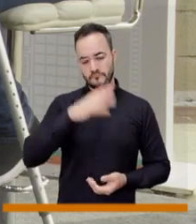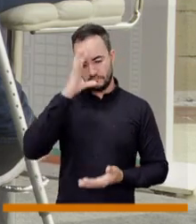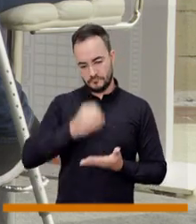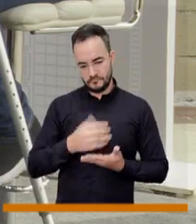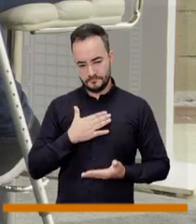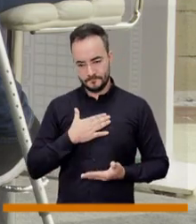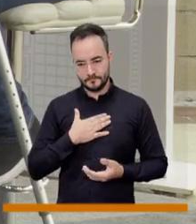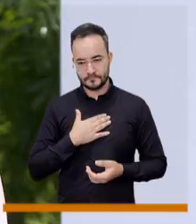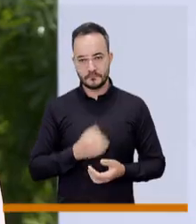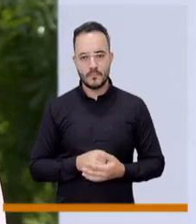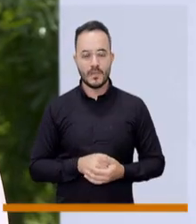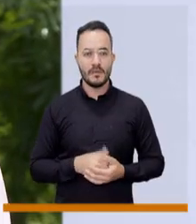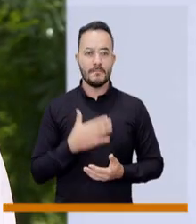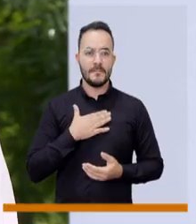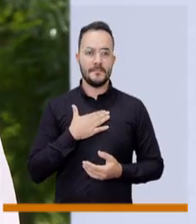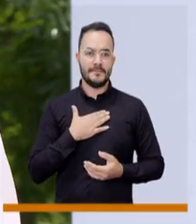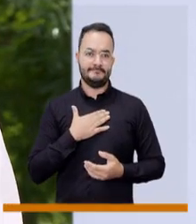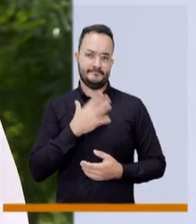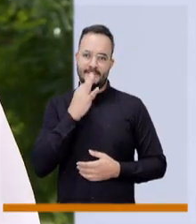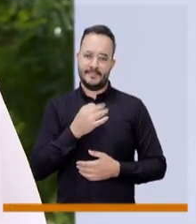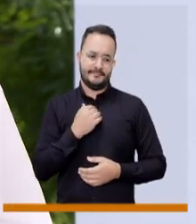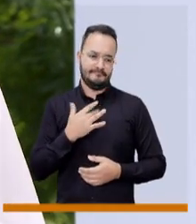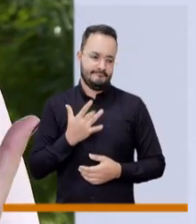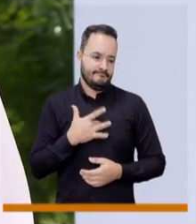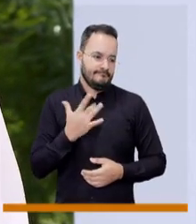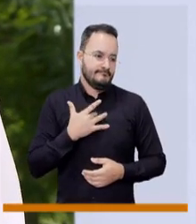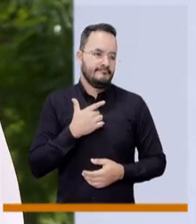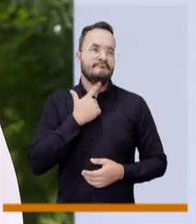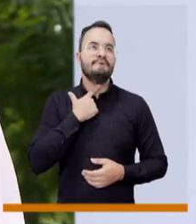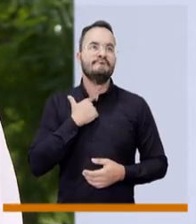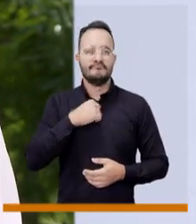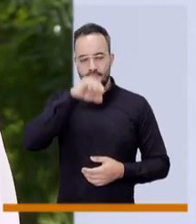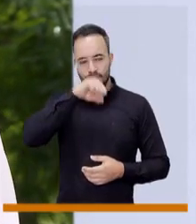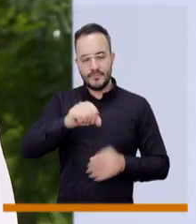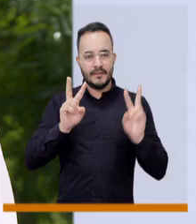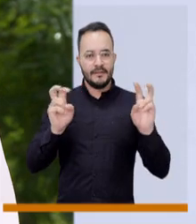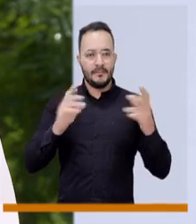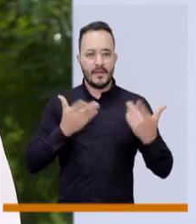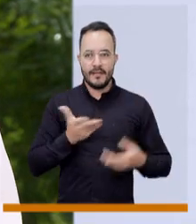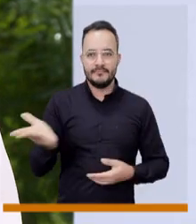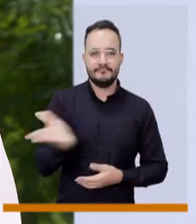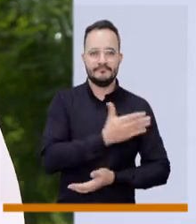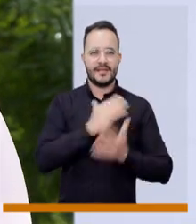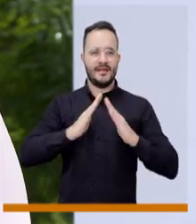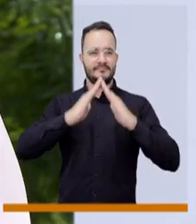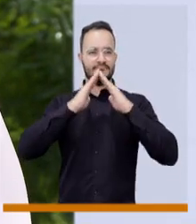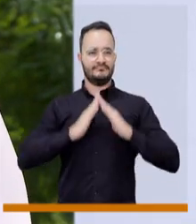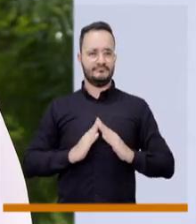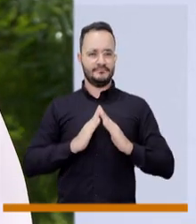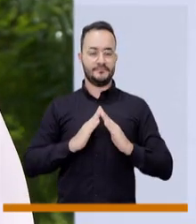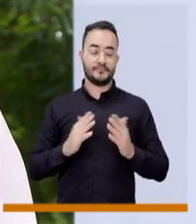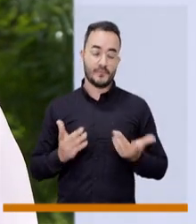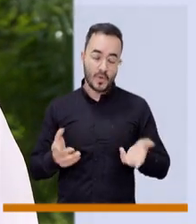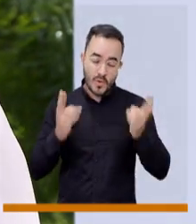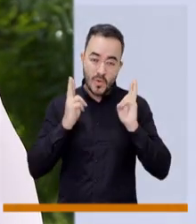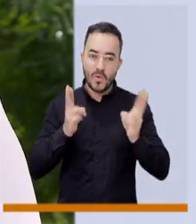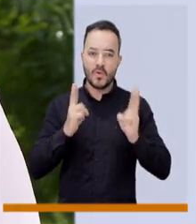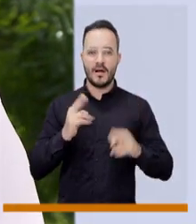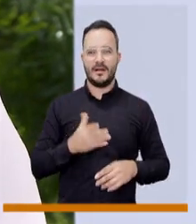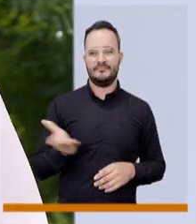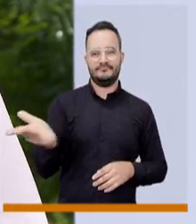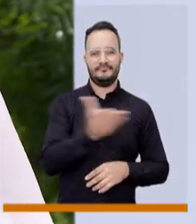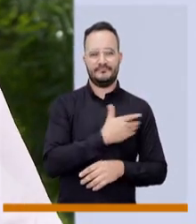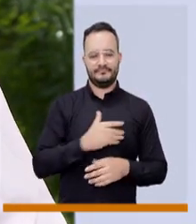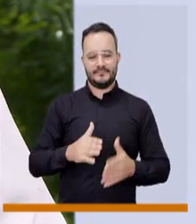Bueno, yo creo que en mi caso hay algo que me brota por la piel, es el tema de la vivienda. Yo quisiera que pudiéramos tener